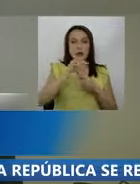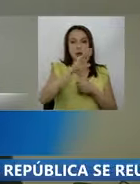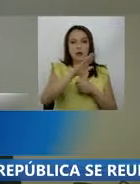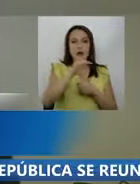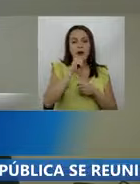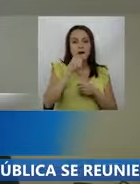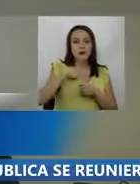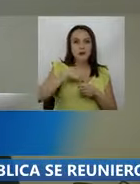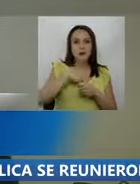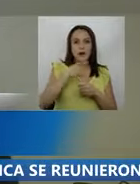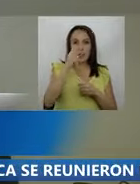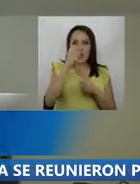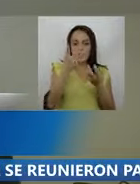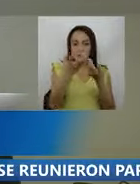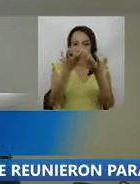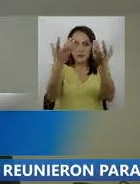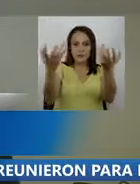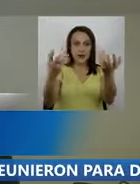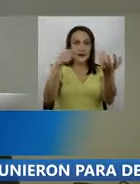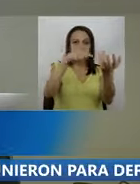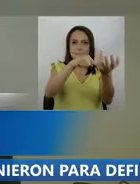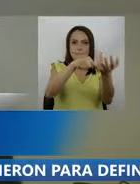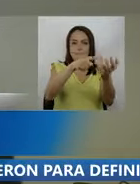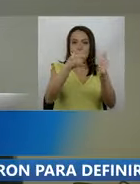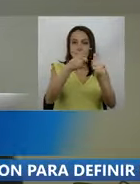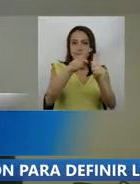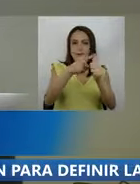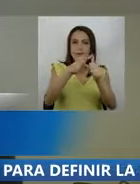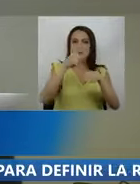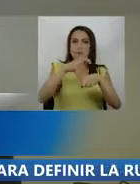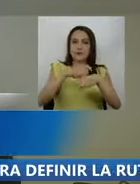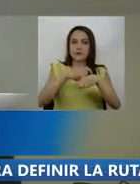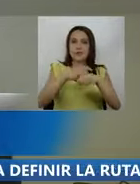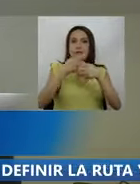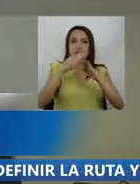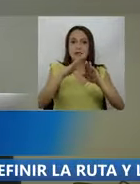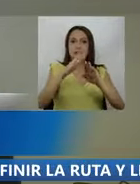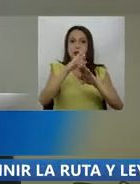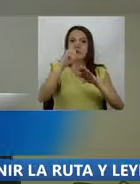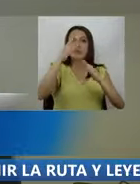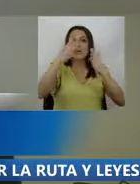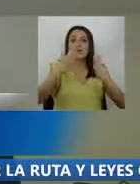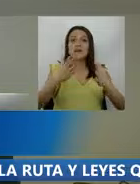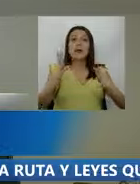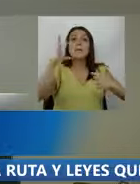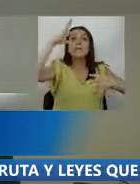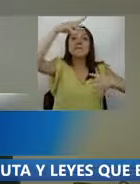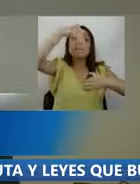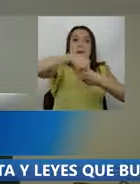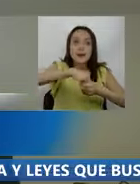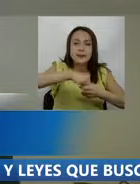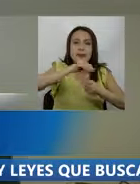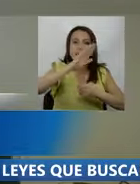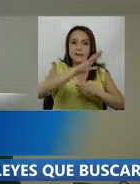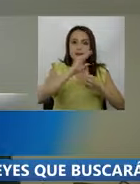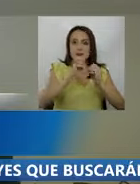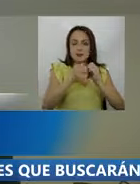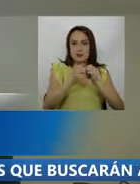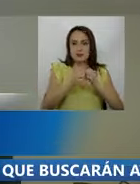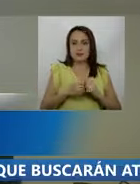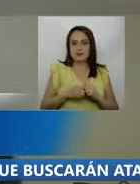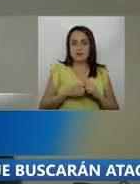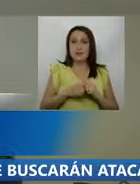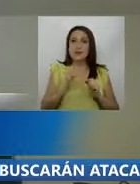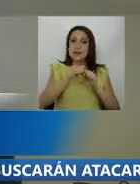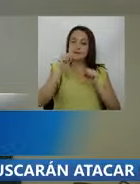dividir en dos partes. En un primer momento ella dice que Costa Rica forma parte del sistema interamericano y del sistema